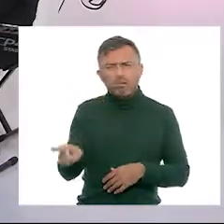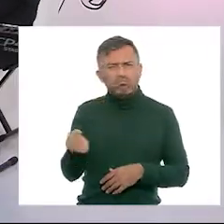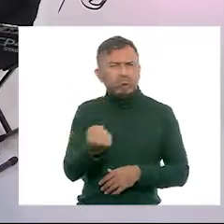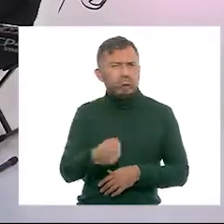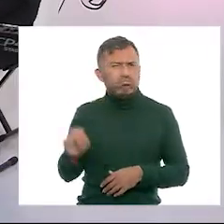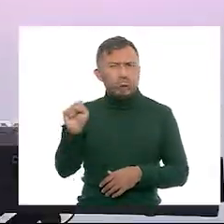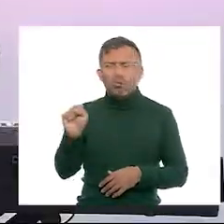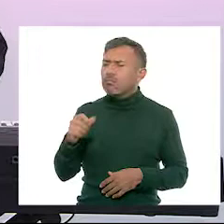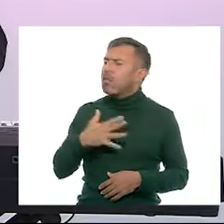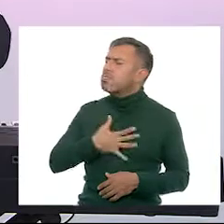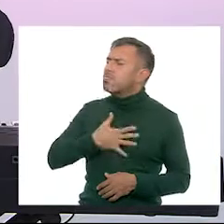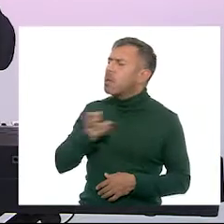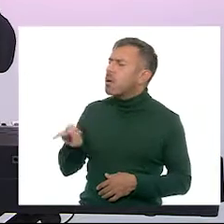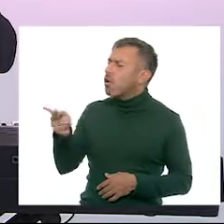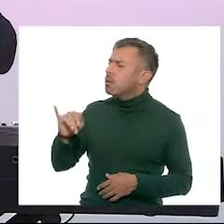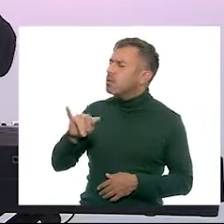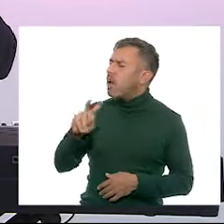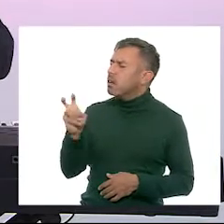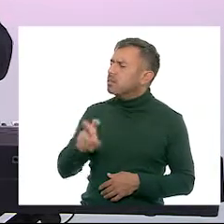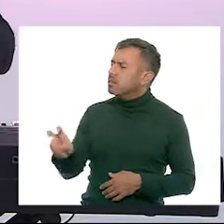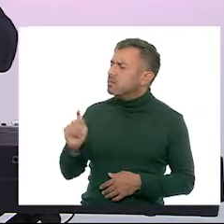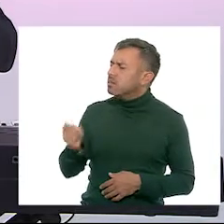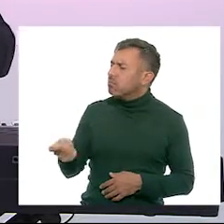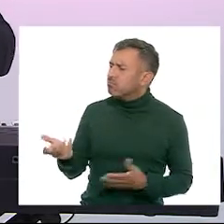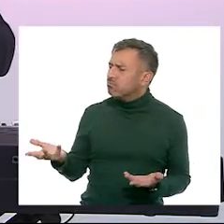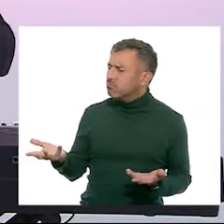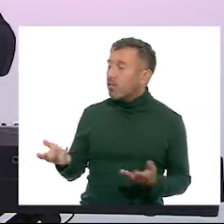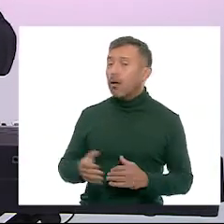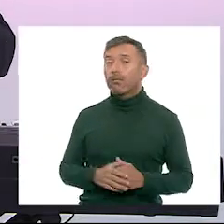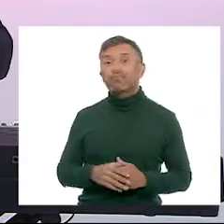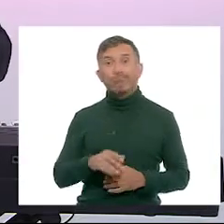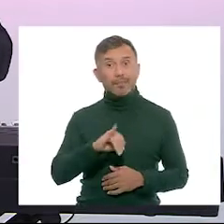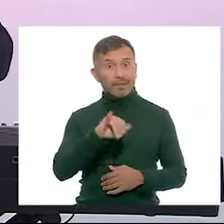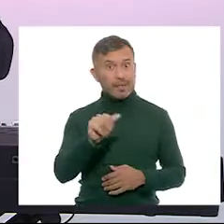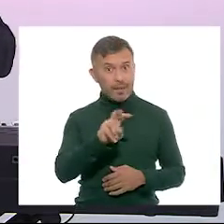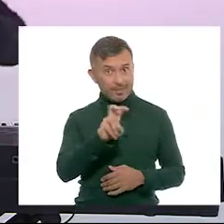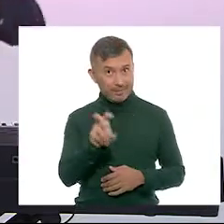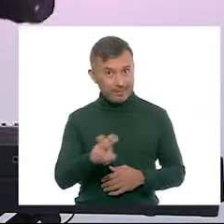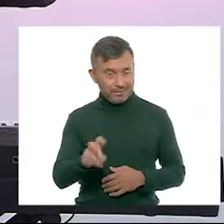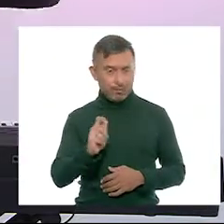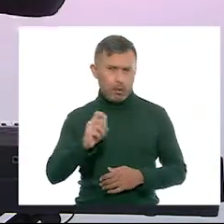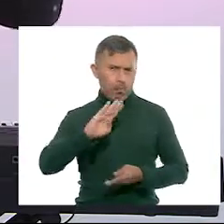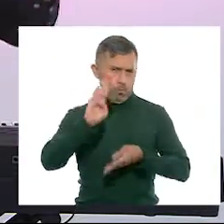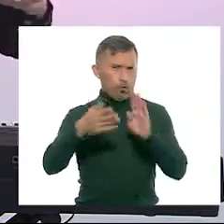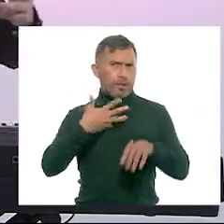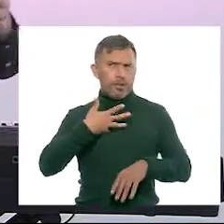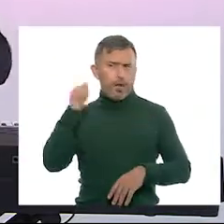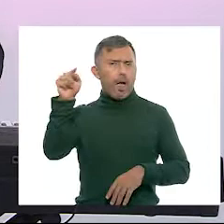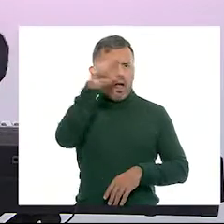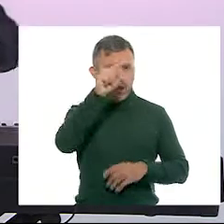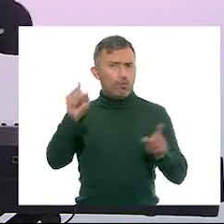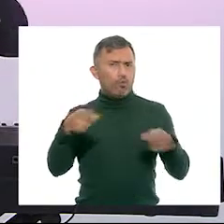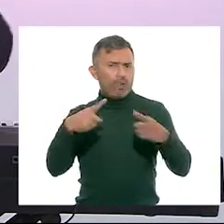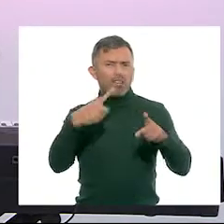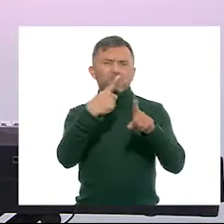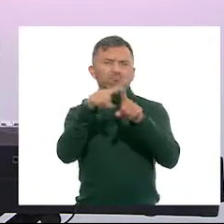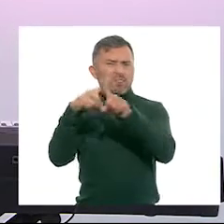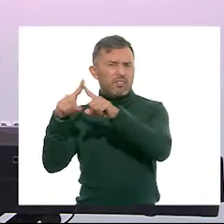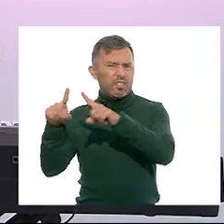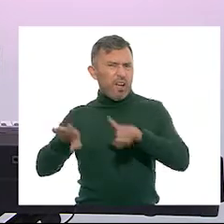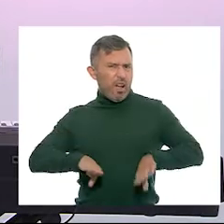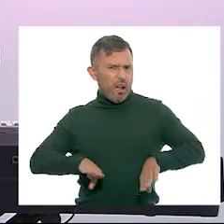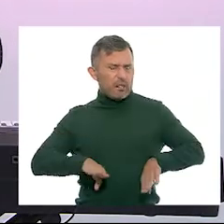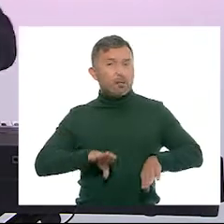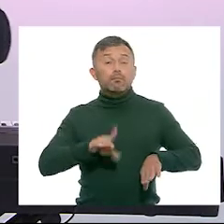el jazz? Bueno, el jazz, como muchos de los estilos de música del mundo, nace de la fusión de